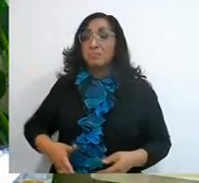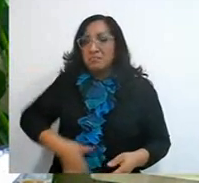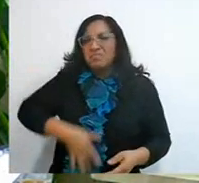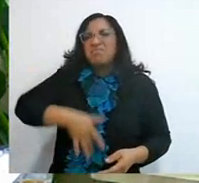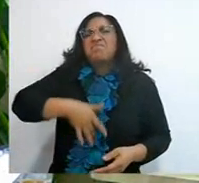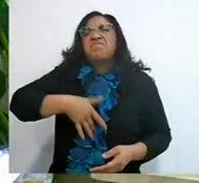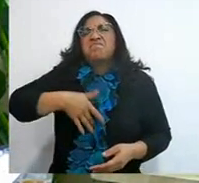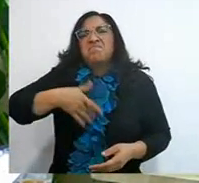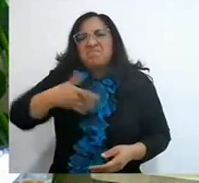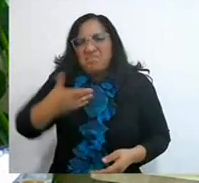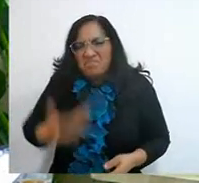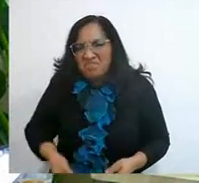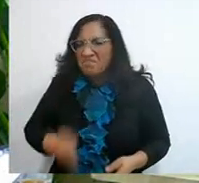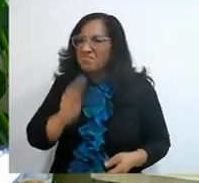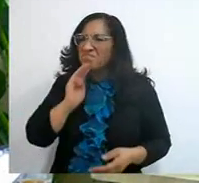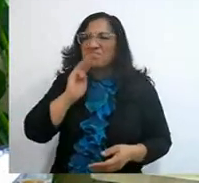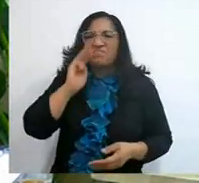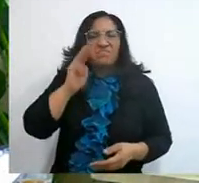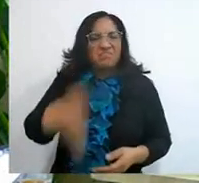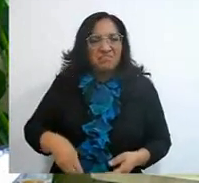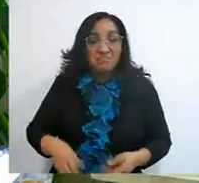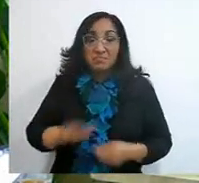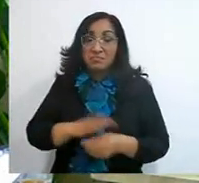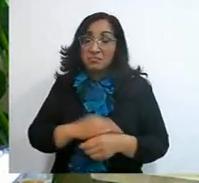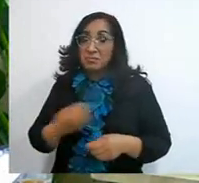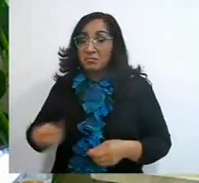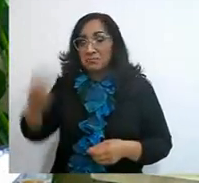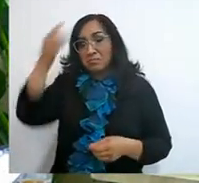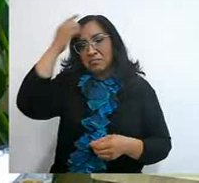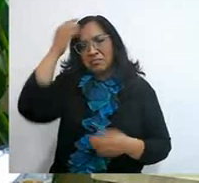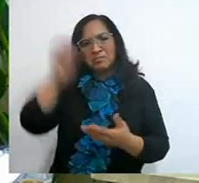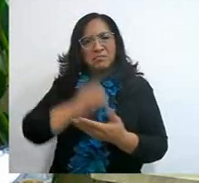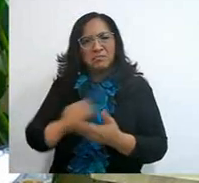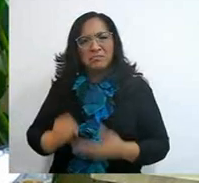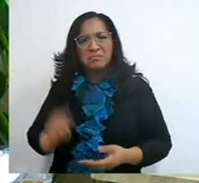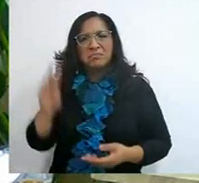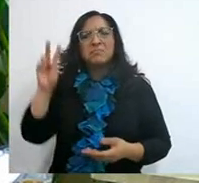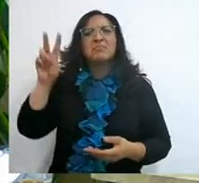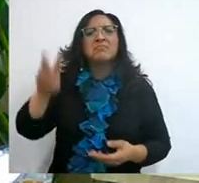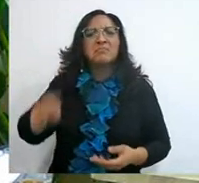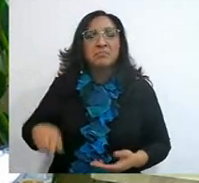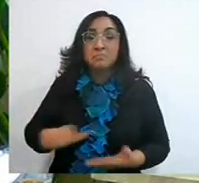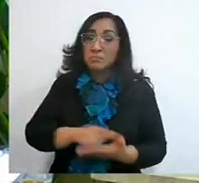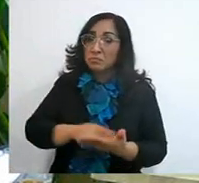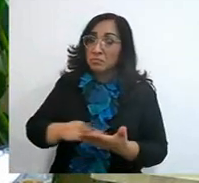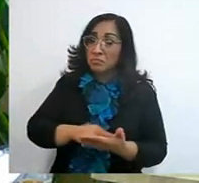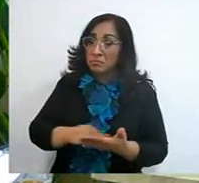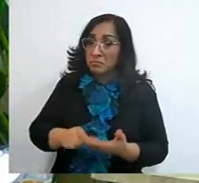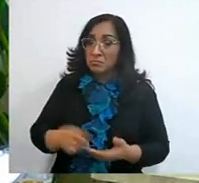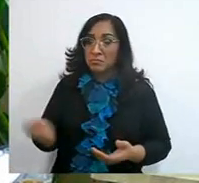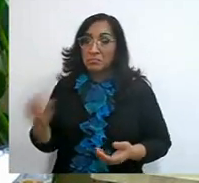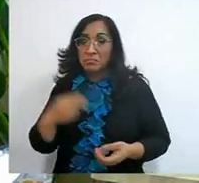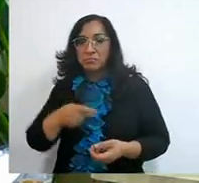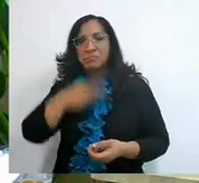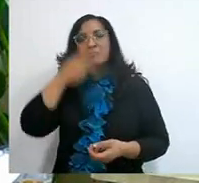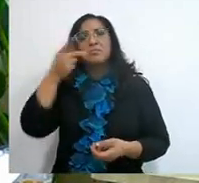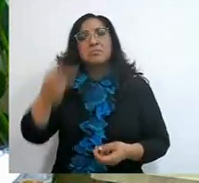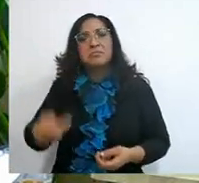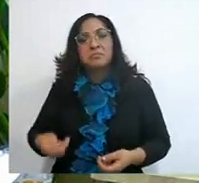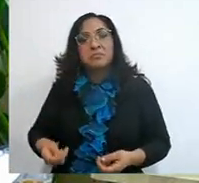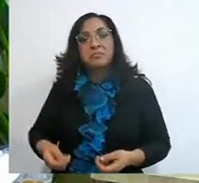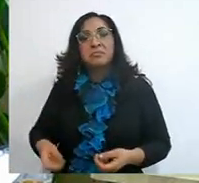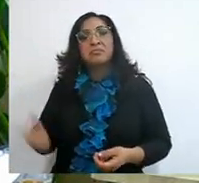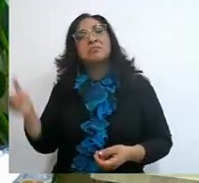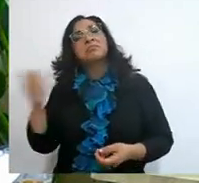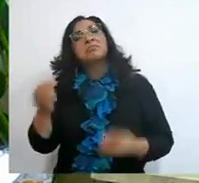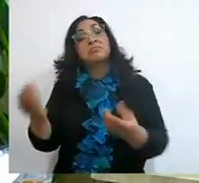que me va a incomodar, porque la palabra de Dios es pura, es limpia. Y esa palabra, al llegar a mi alma, me